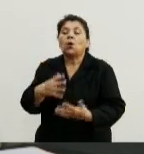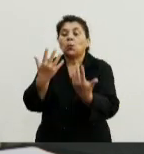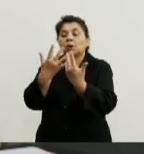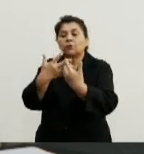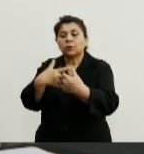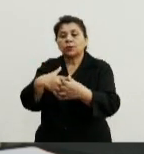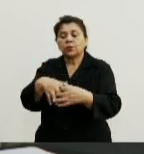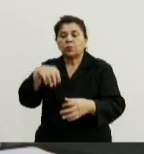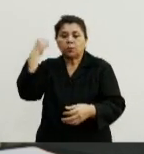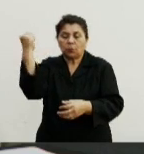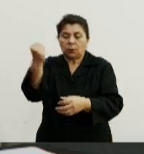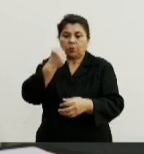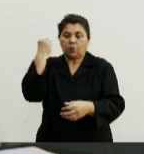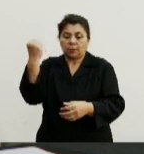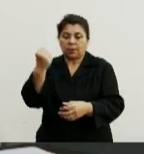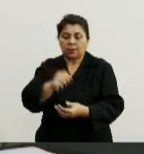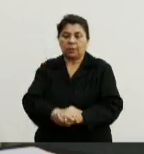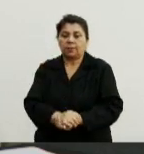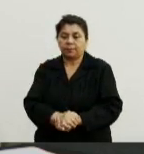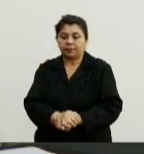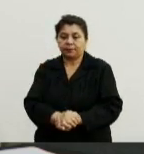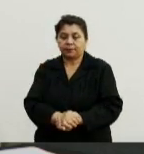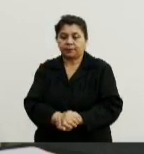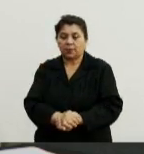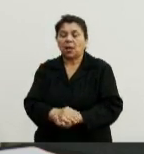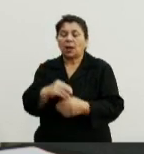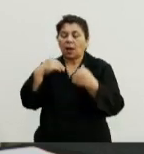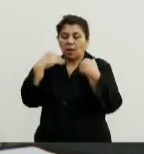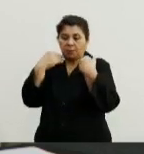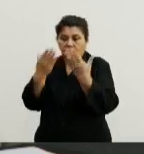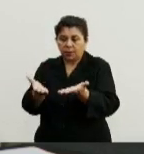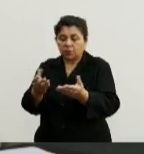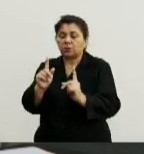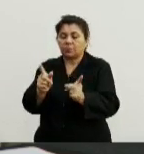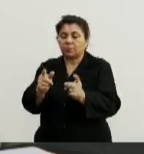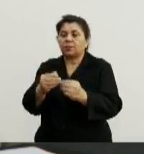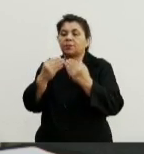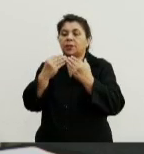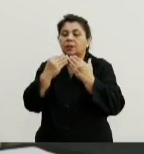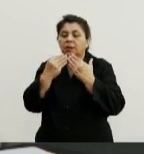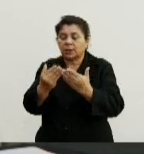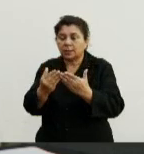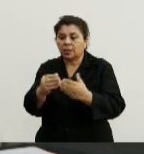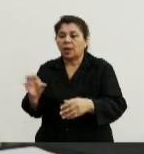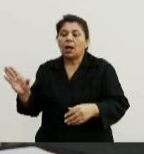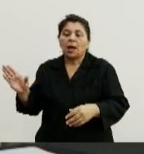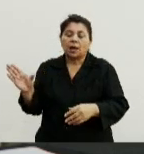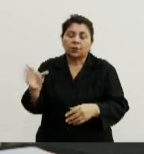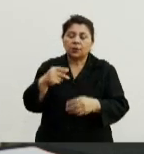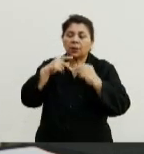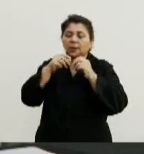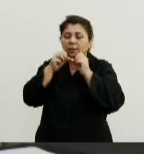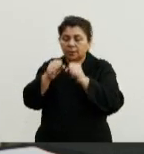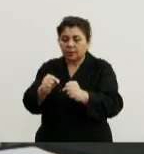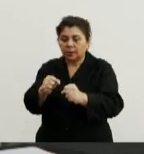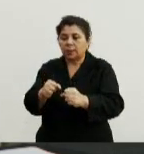importante y creo que voy a aprovechar para agradecer a todos a toda la secretaría sobre todo a